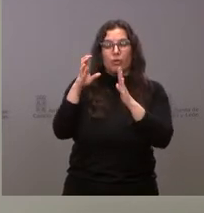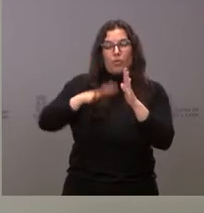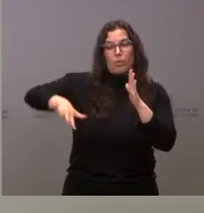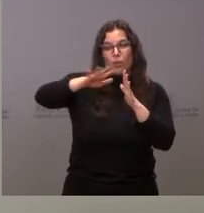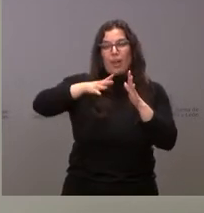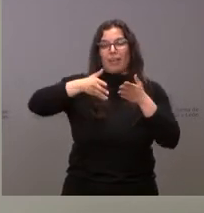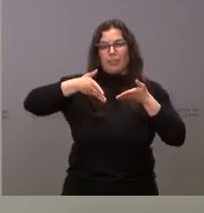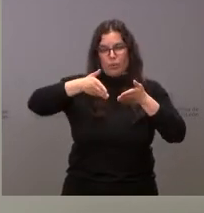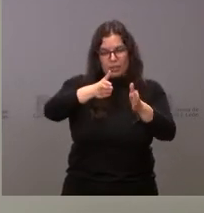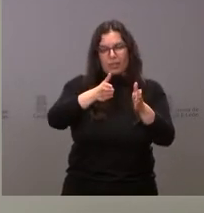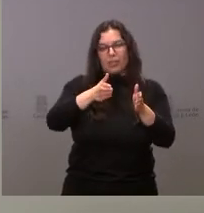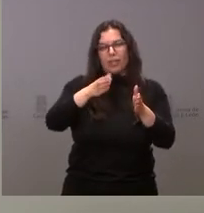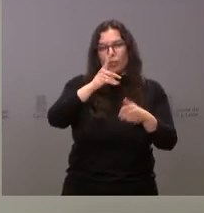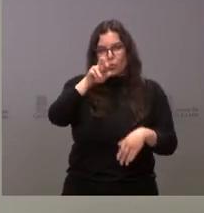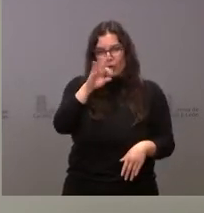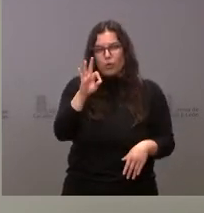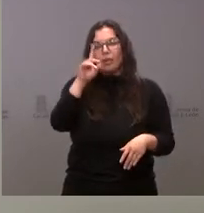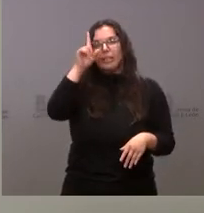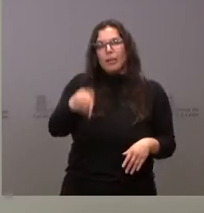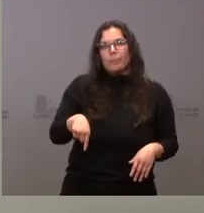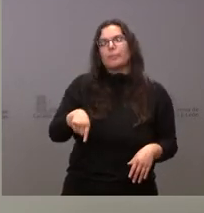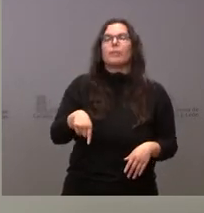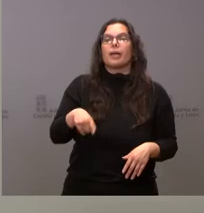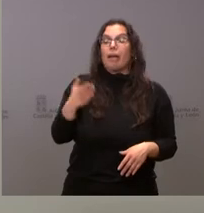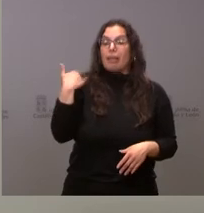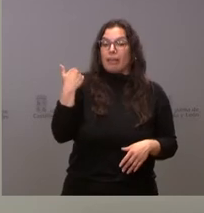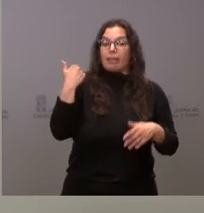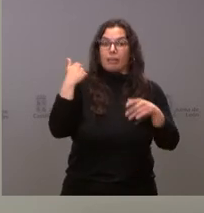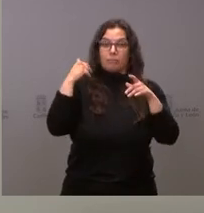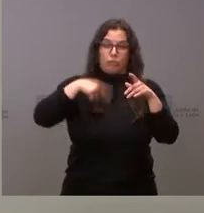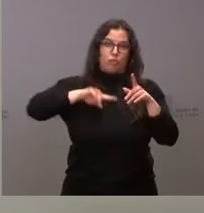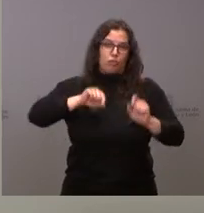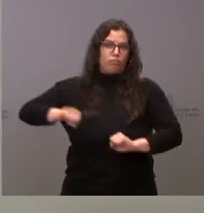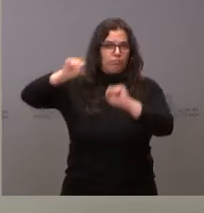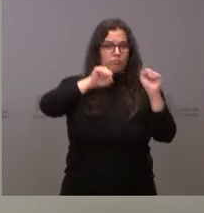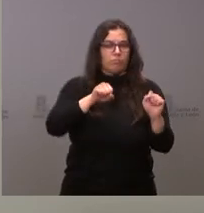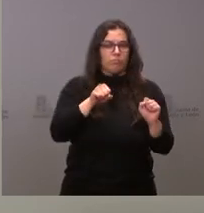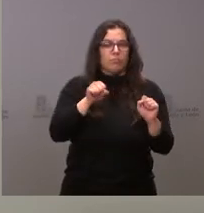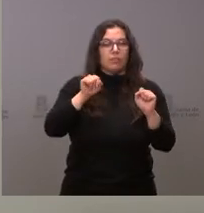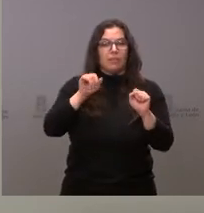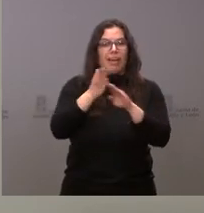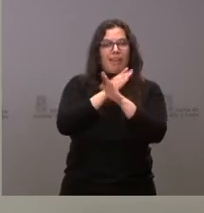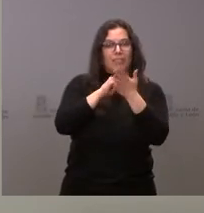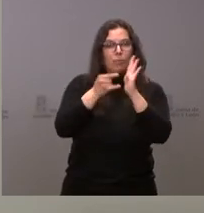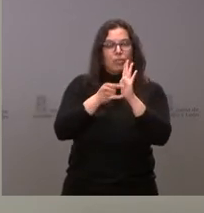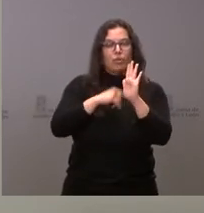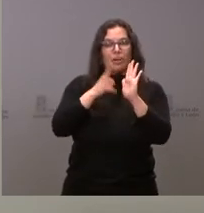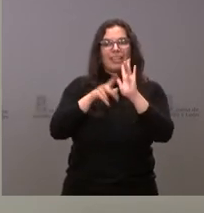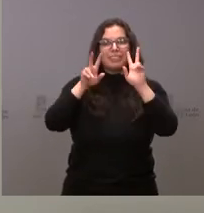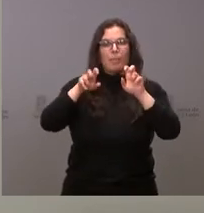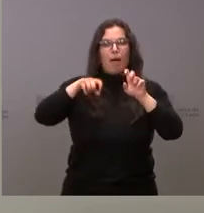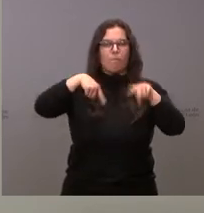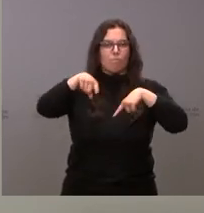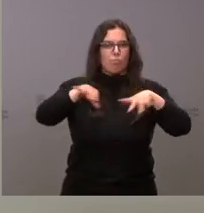del duero y lo hemos hecho también ayer mismo en relación con ese anteproyecto de ley de movilidad sostenible